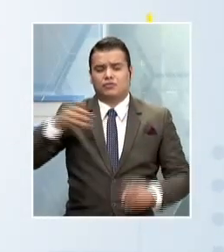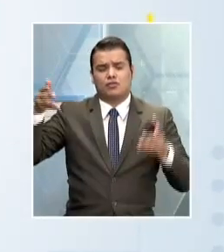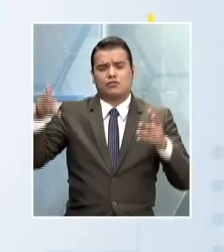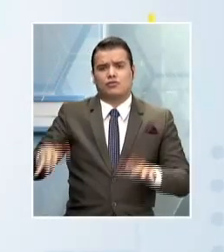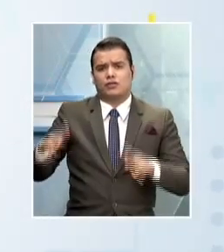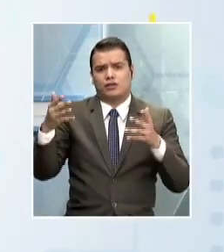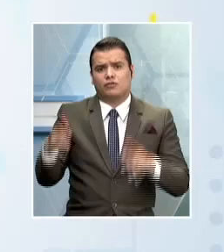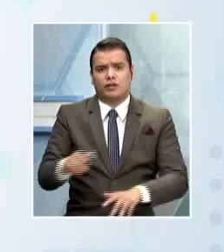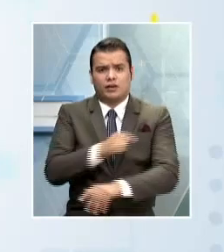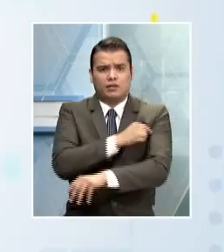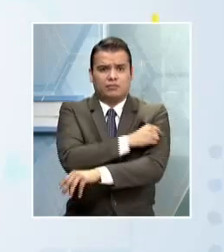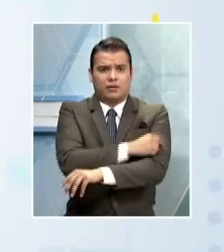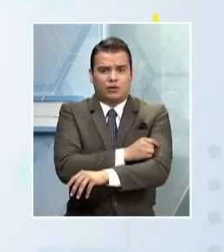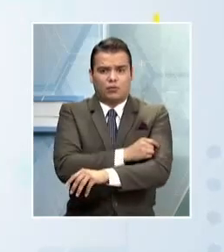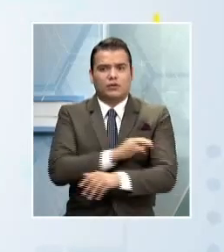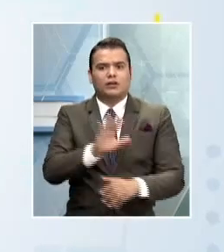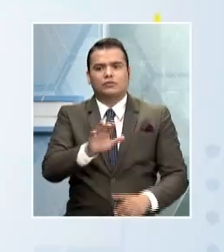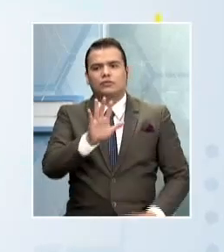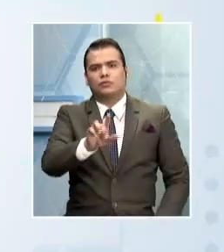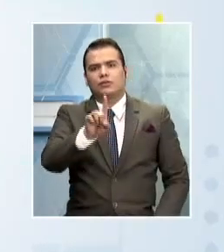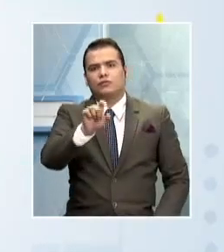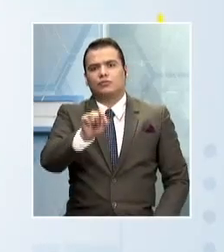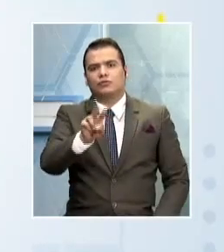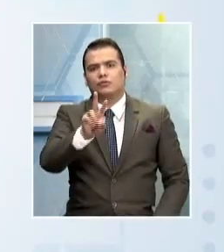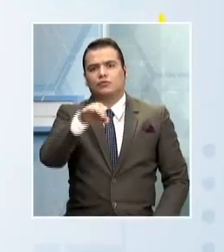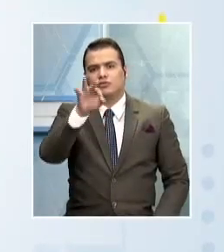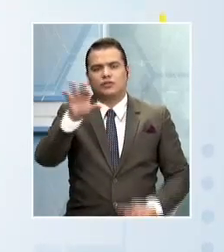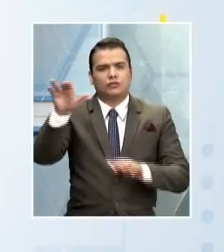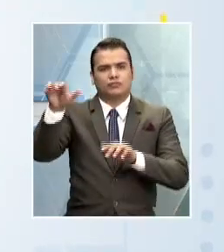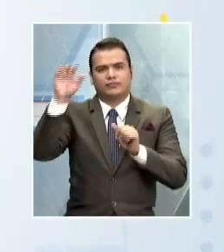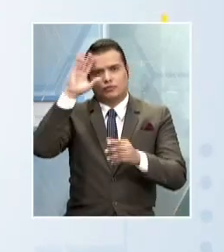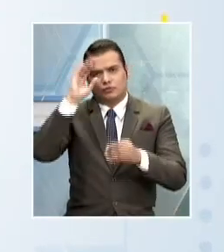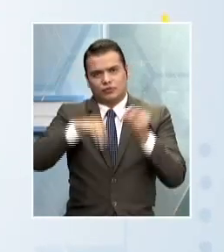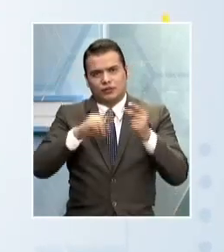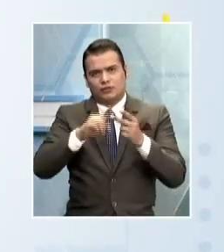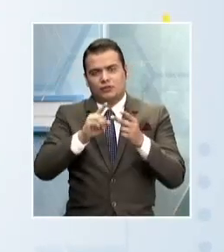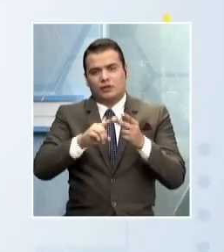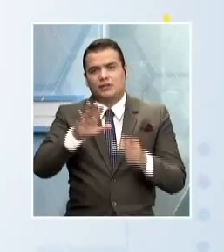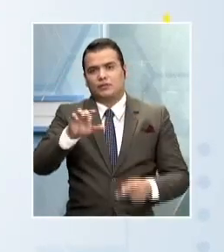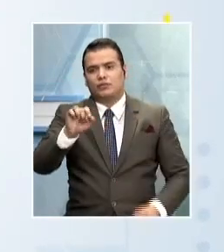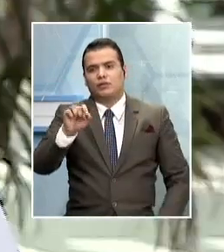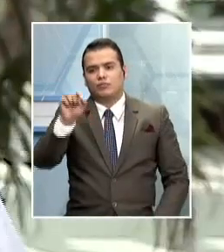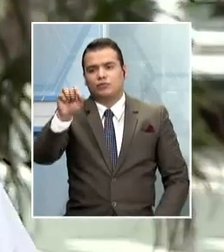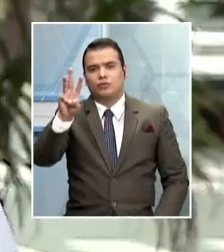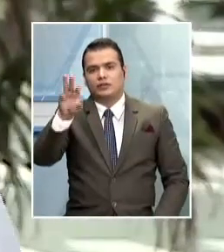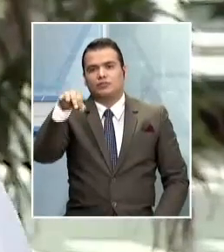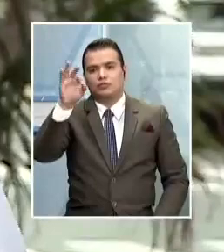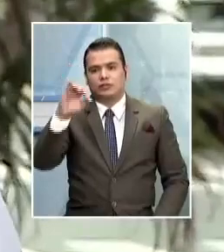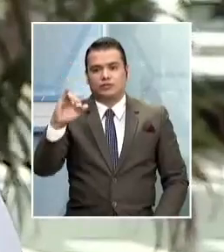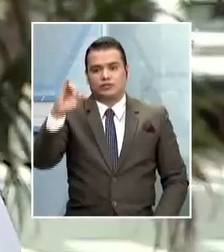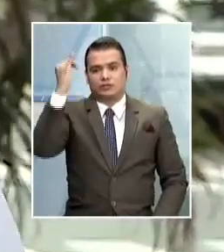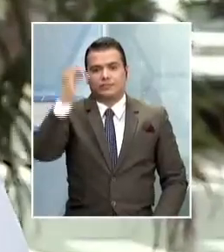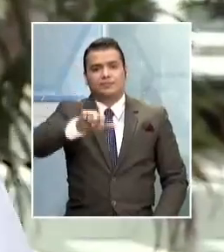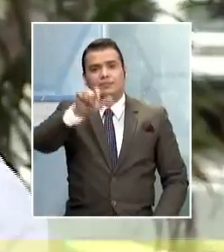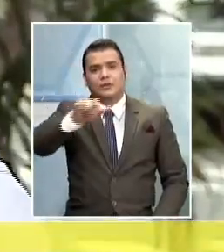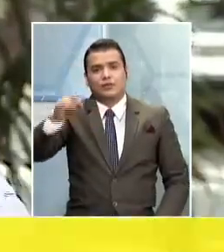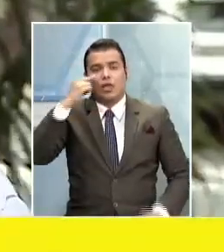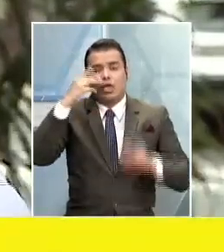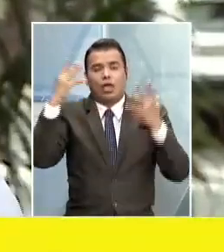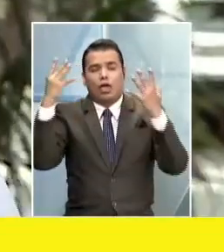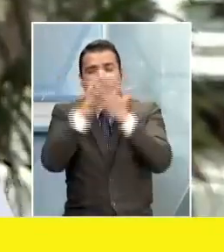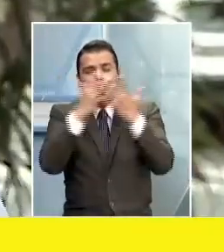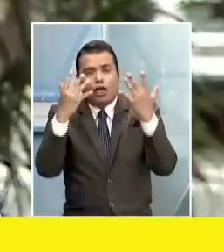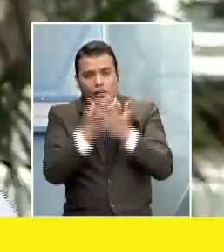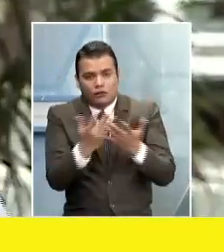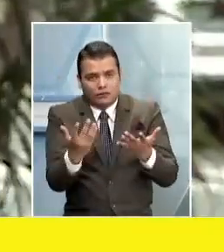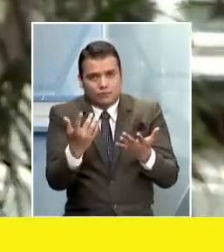ciudadanos se vacunarían, con un 51,2% y un 50,3% respectivamente. Hay mucha desinformación, falta